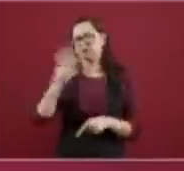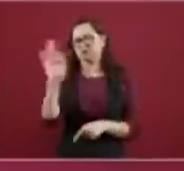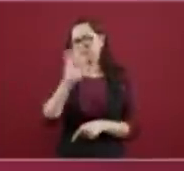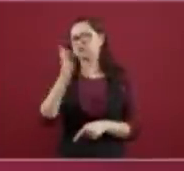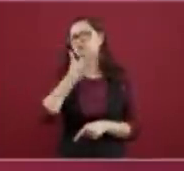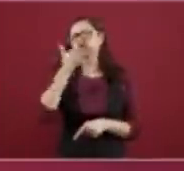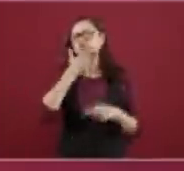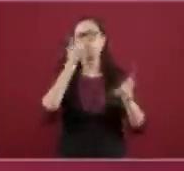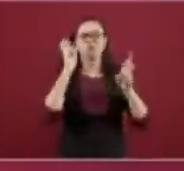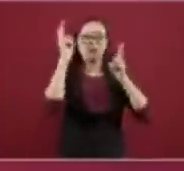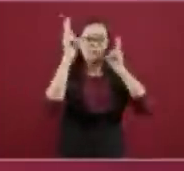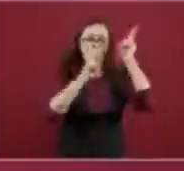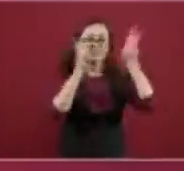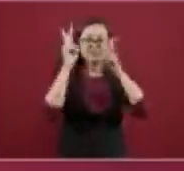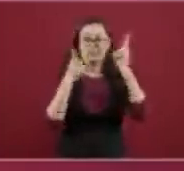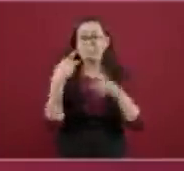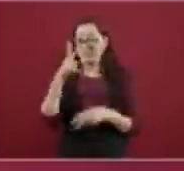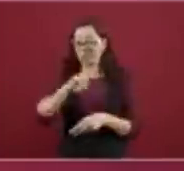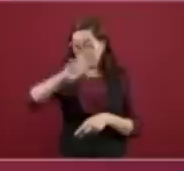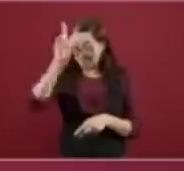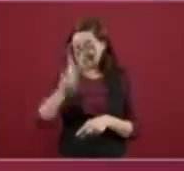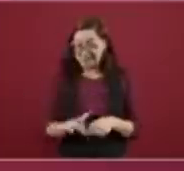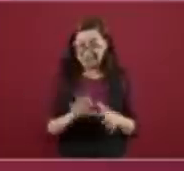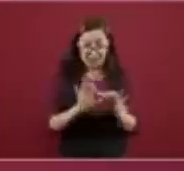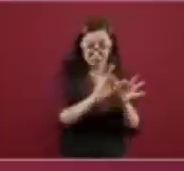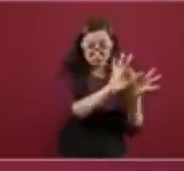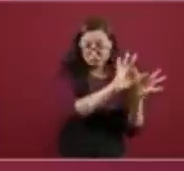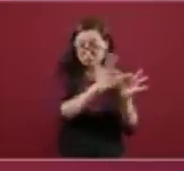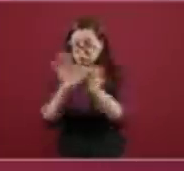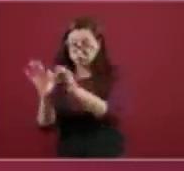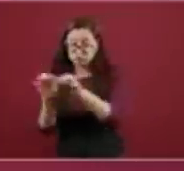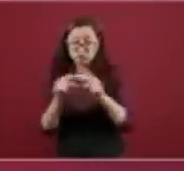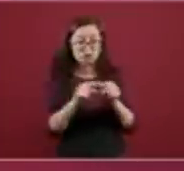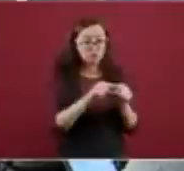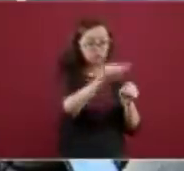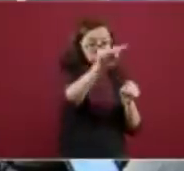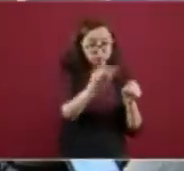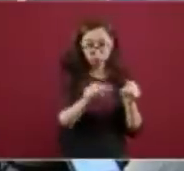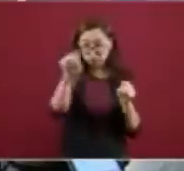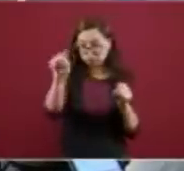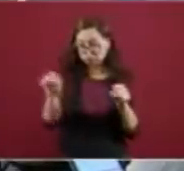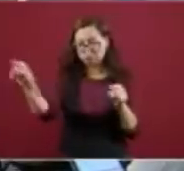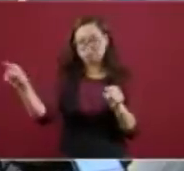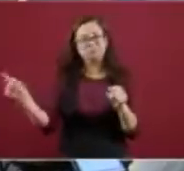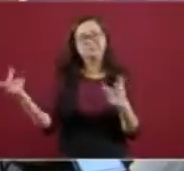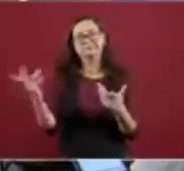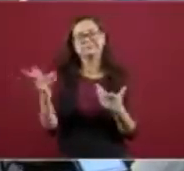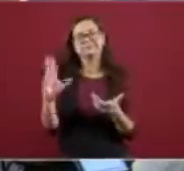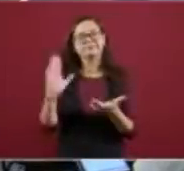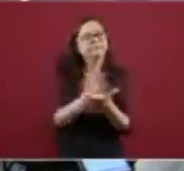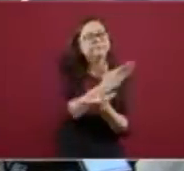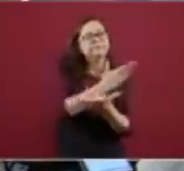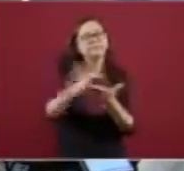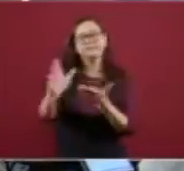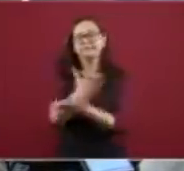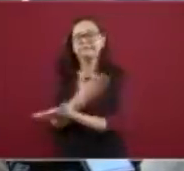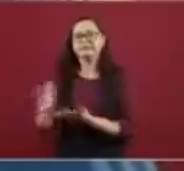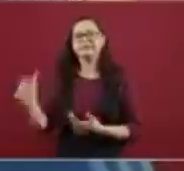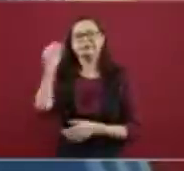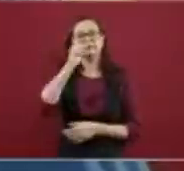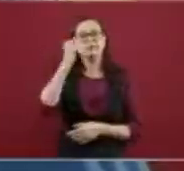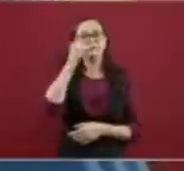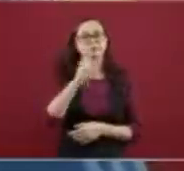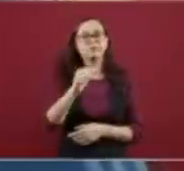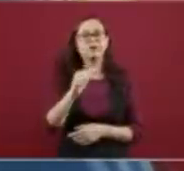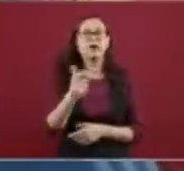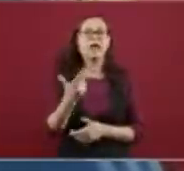hemos podido pasear de un lugar a otro en donde no se ha incluido a parte de la sociedad porque hay una gran muralla que puede ser